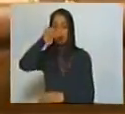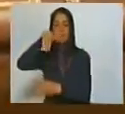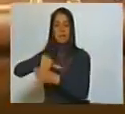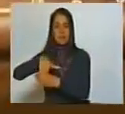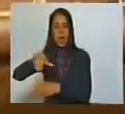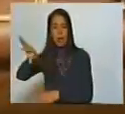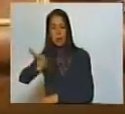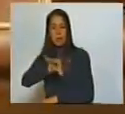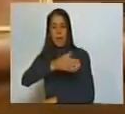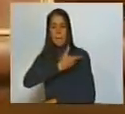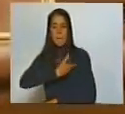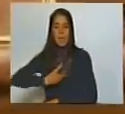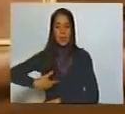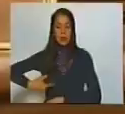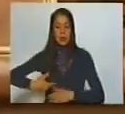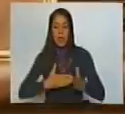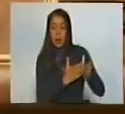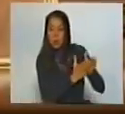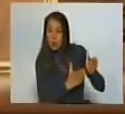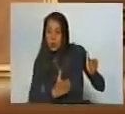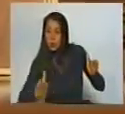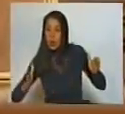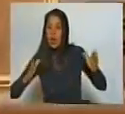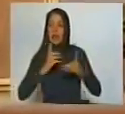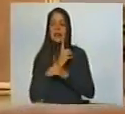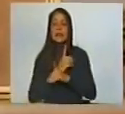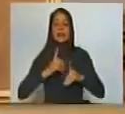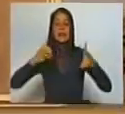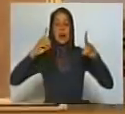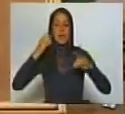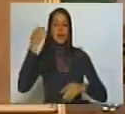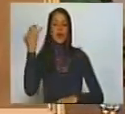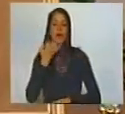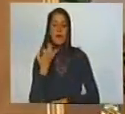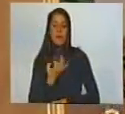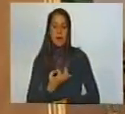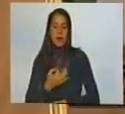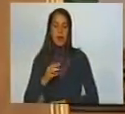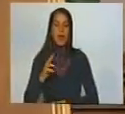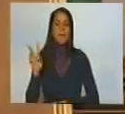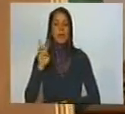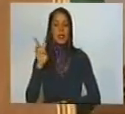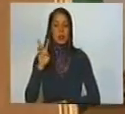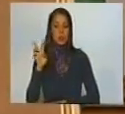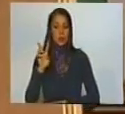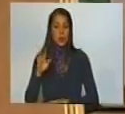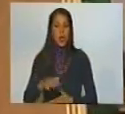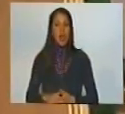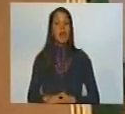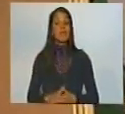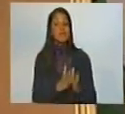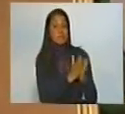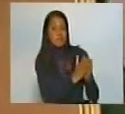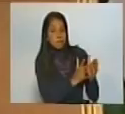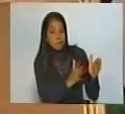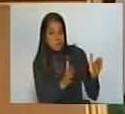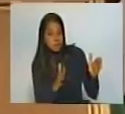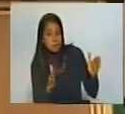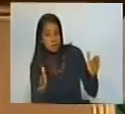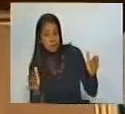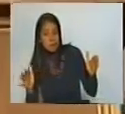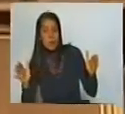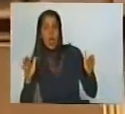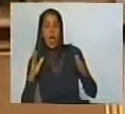el único periodo de democracia directa que posiblemente conozca la historia de Venezuela. Eso que se llama